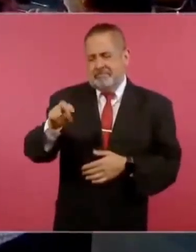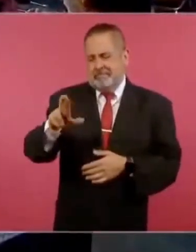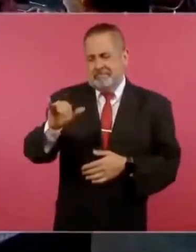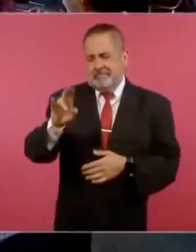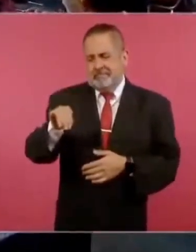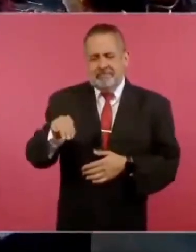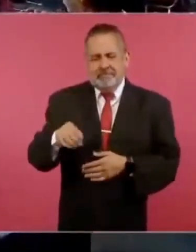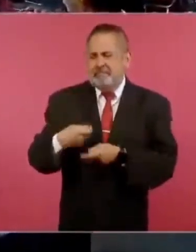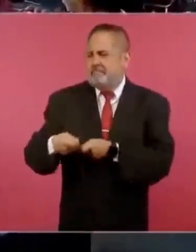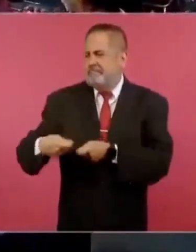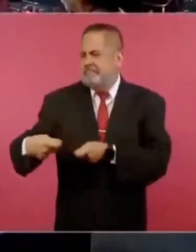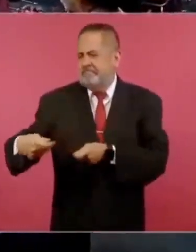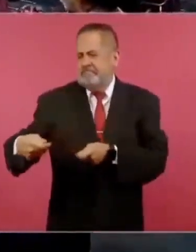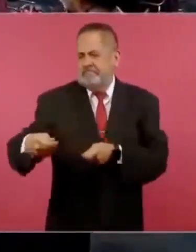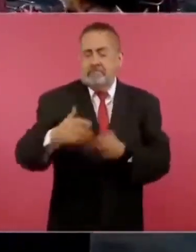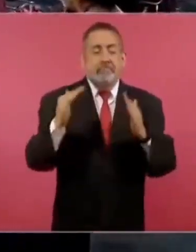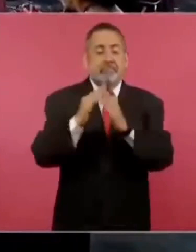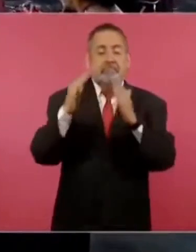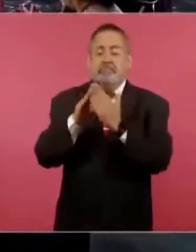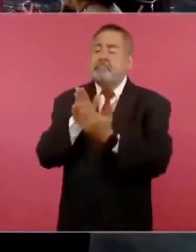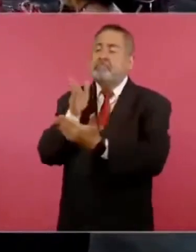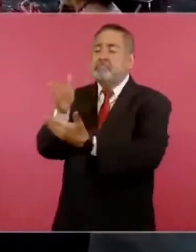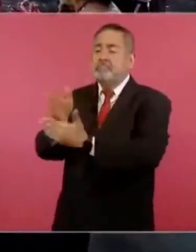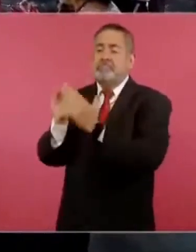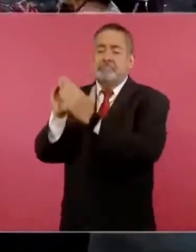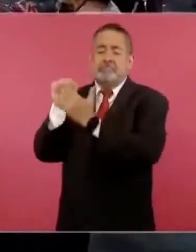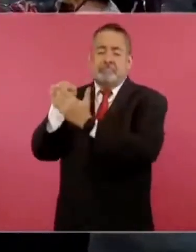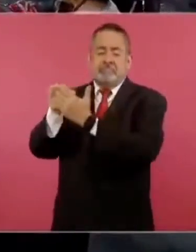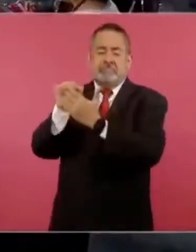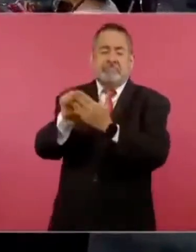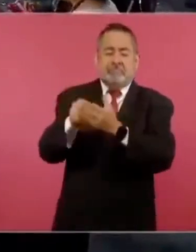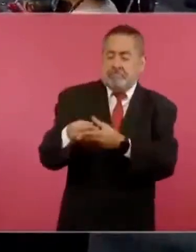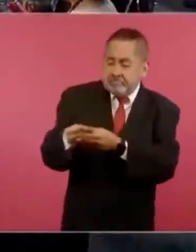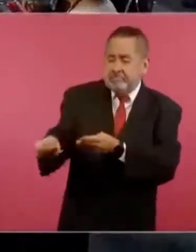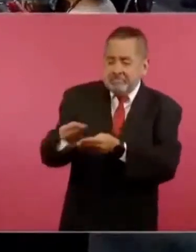casa por casa. Y no es